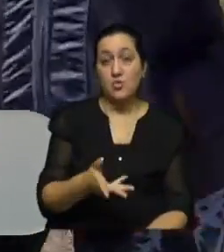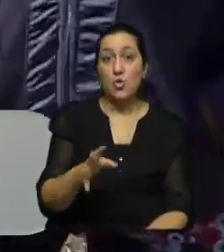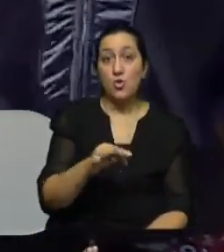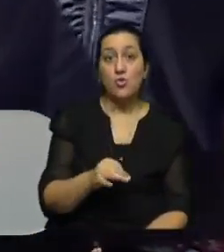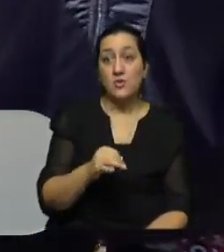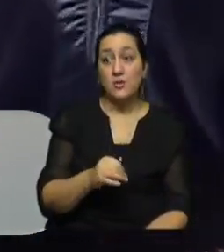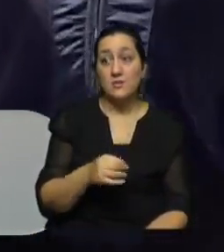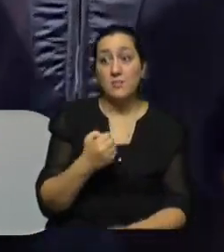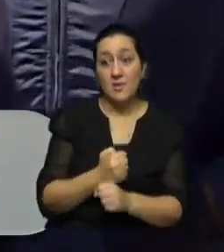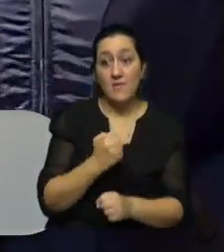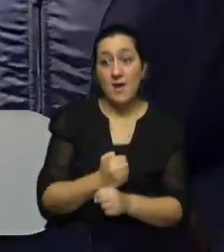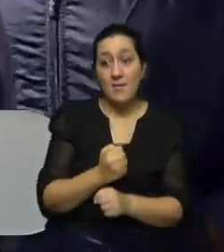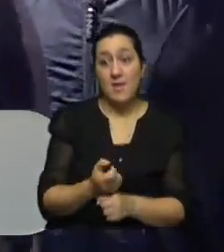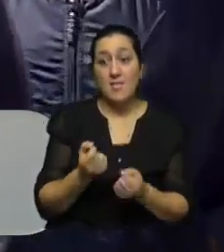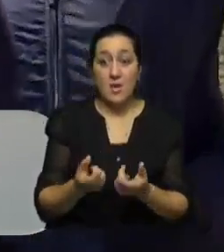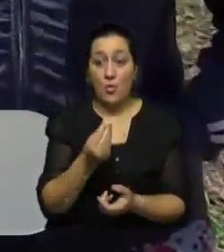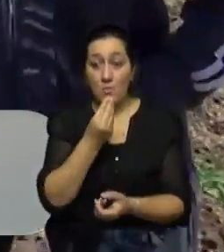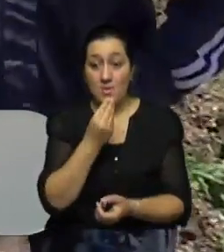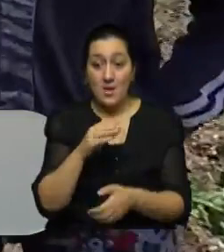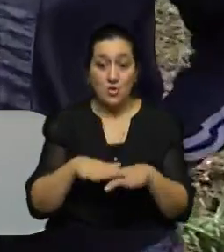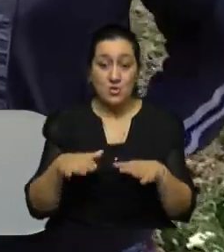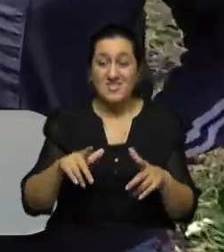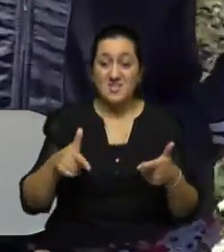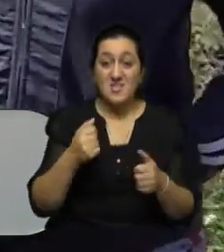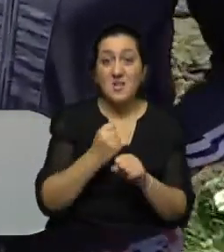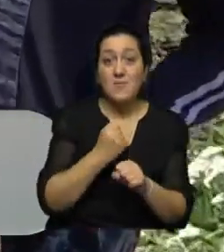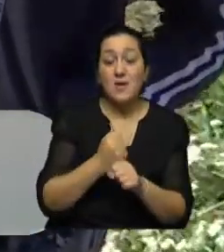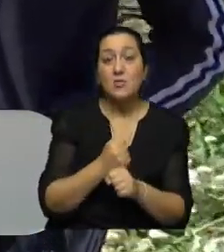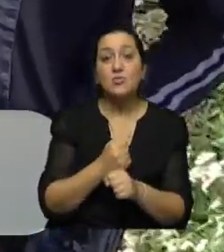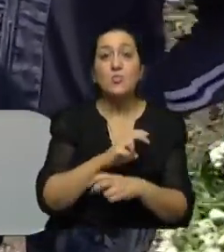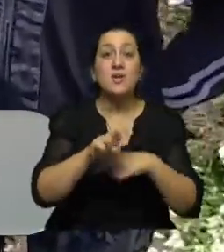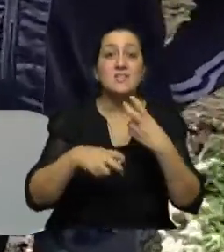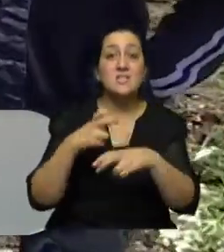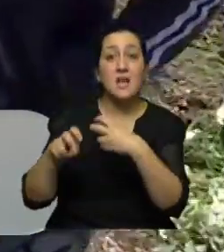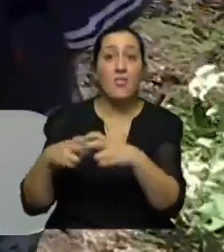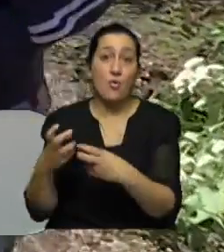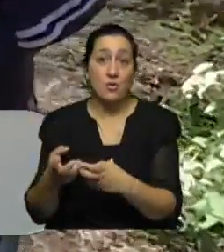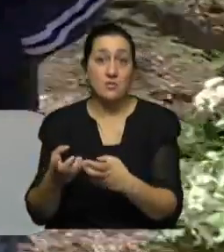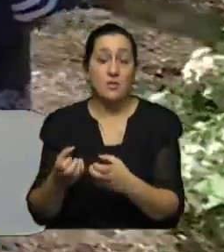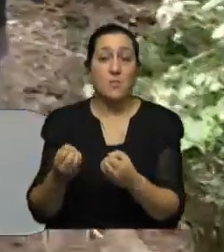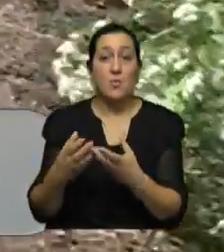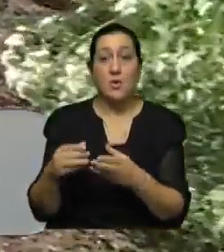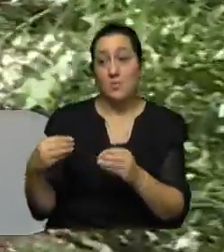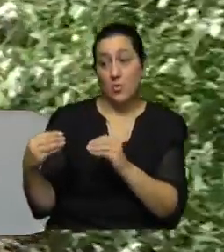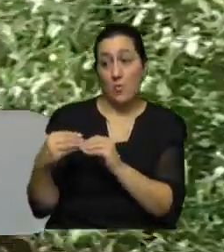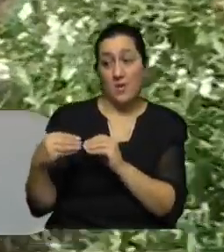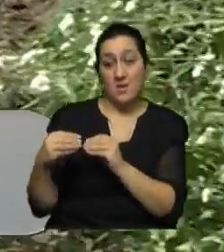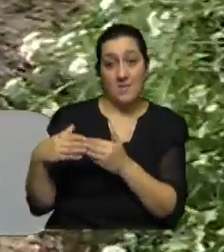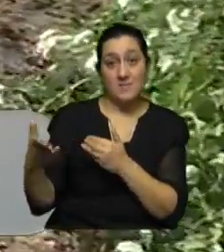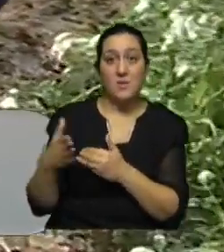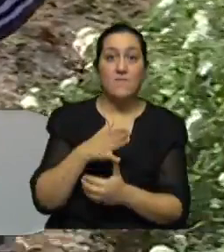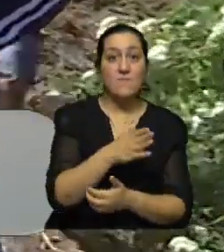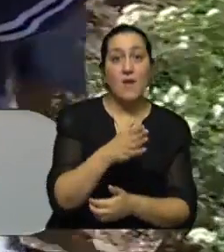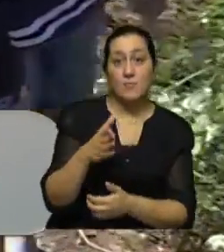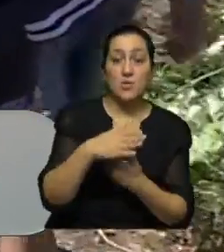niños. Y sin trabajo somos recicladores también. Porque con la compañera acá, con la vecina, salimos a